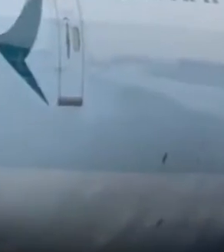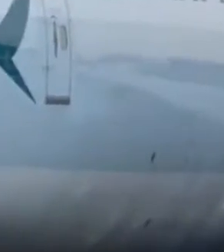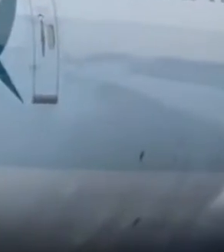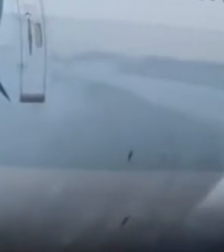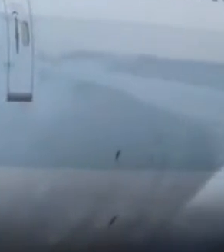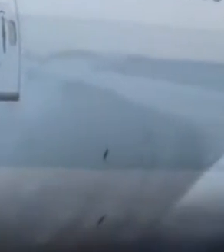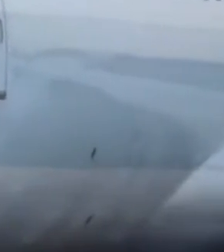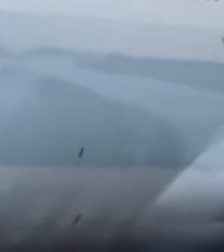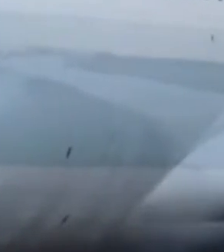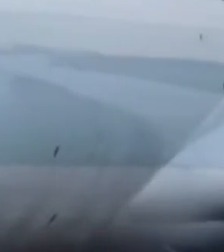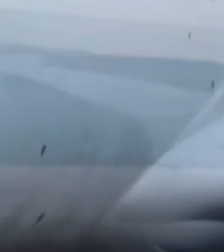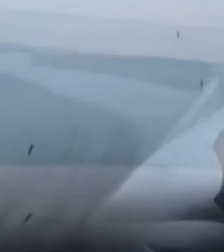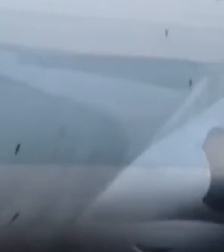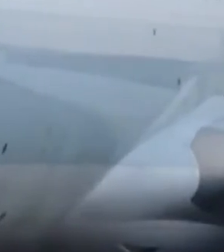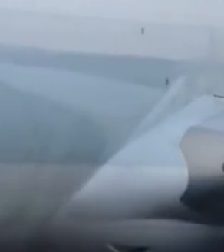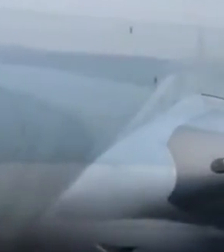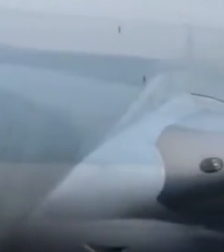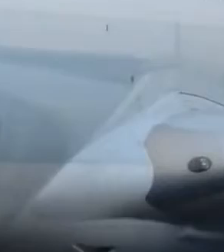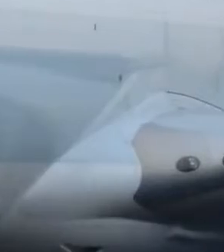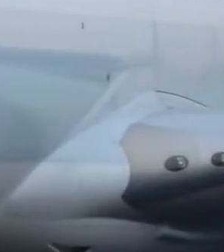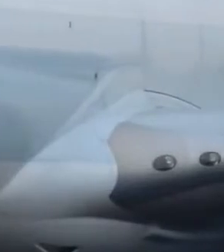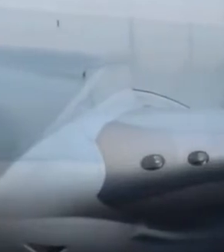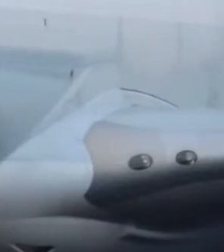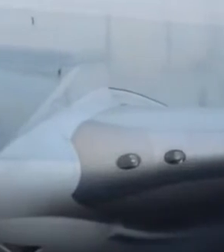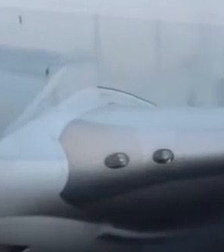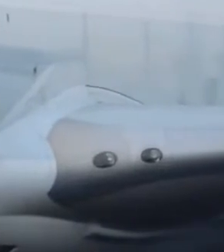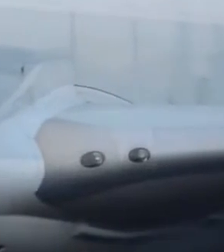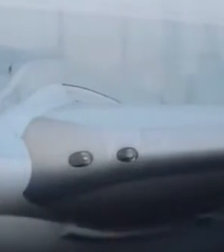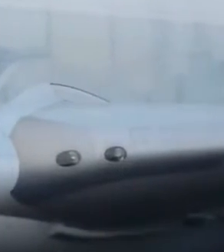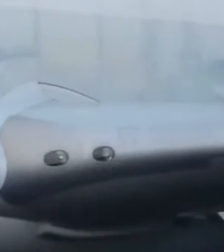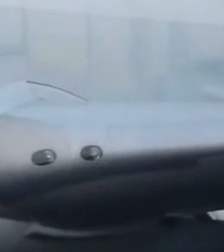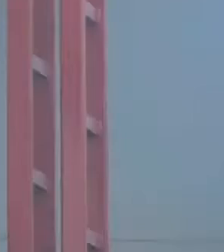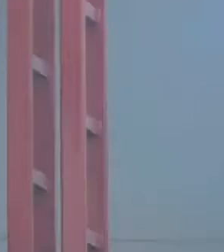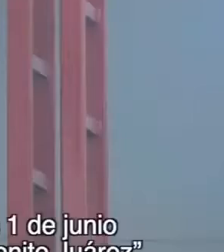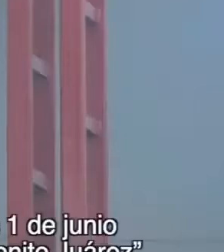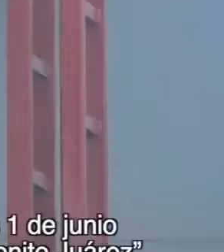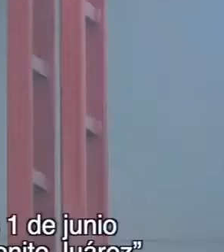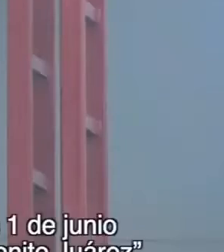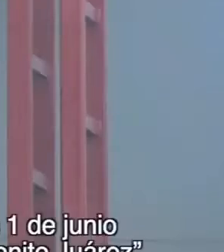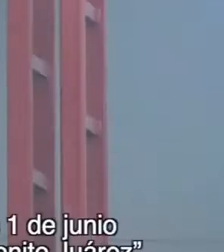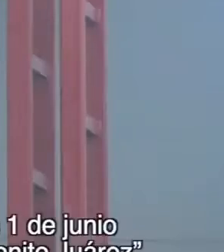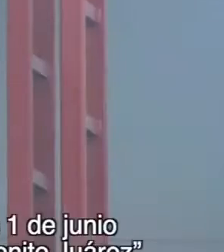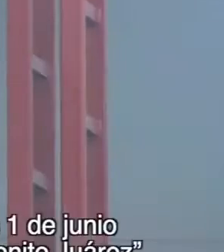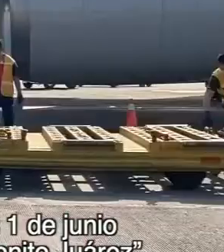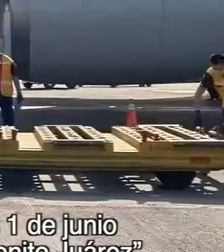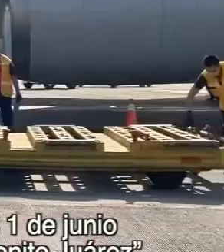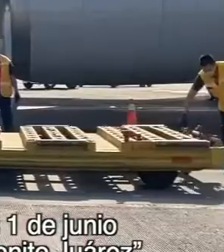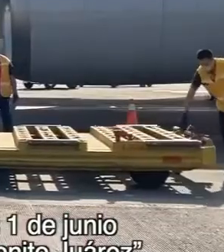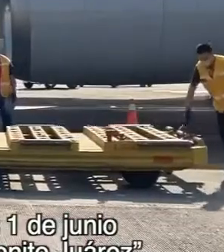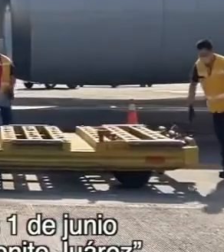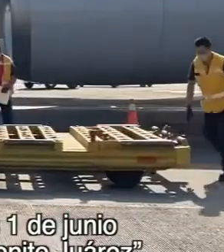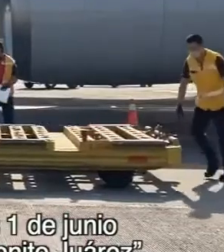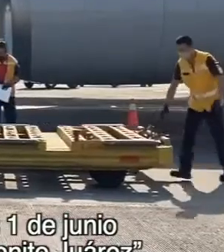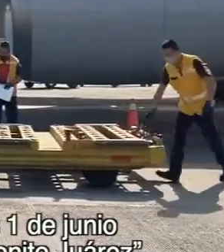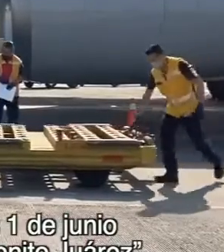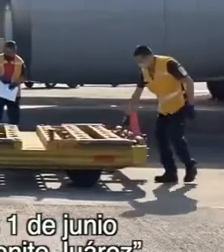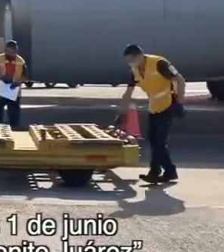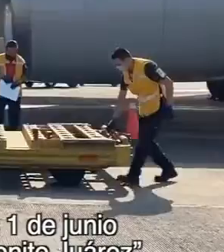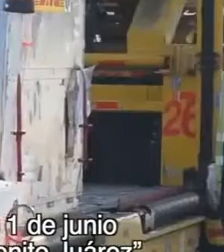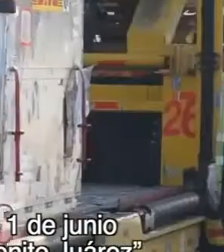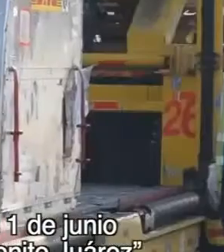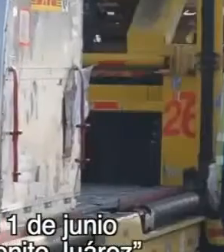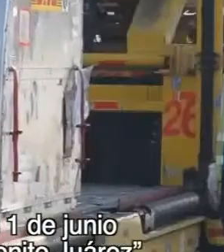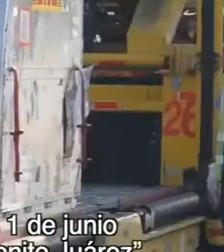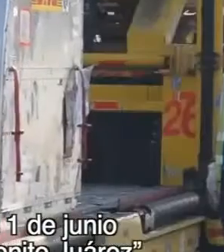2.458.990 dosis envasadas de la vacuna Pfizer-BioNTech y Sinovac. El primer embarque de esta semana llegó el martes 1 de